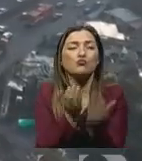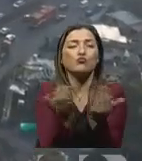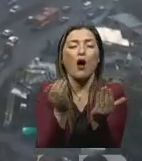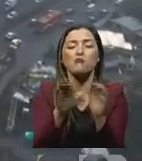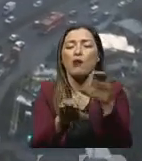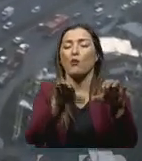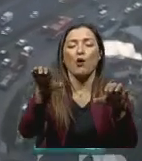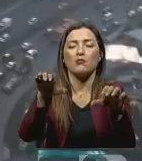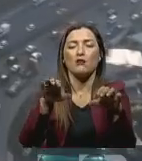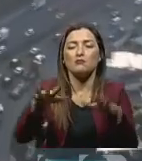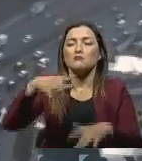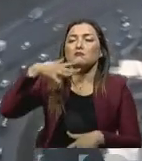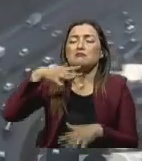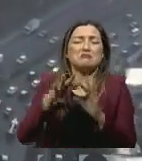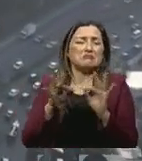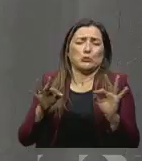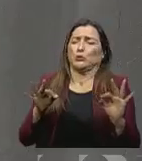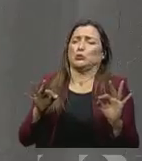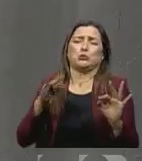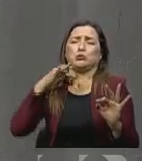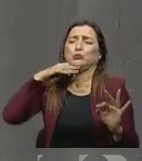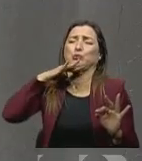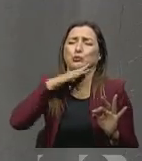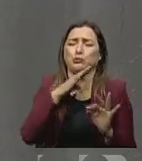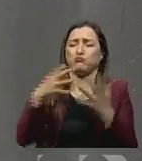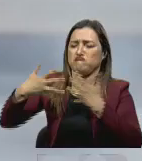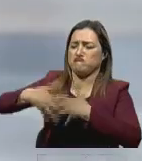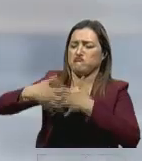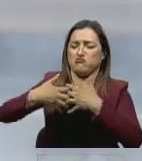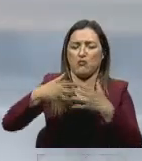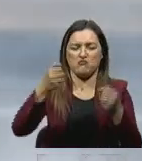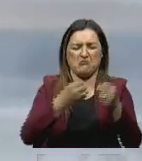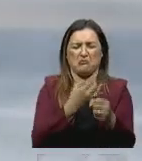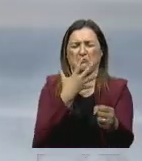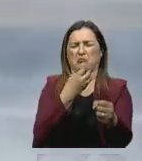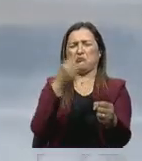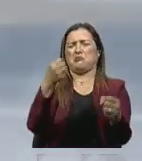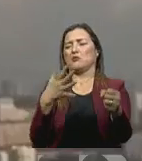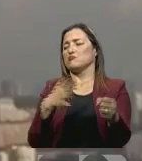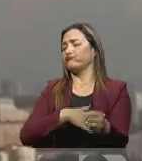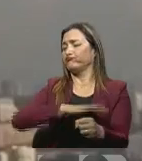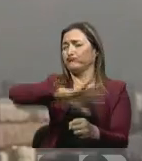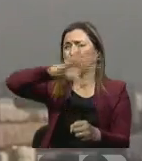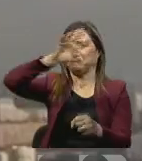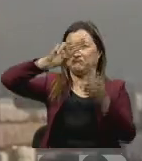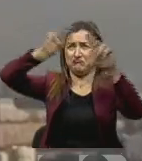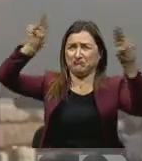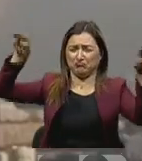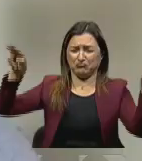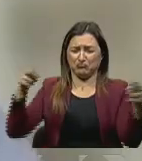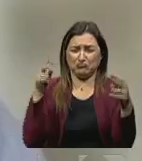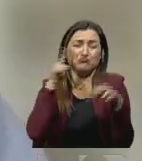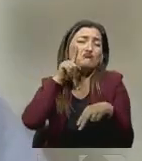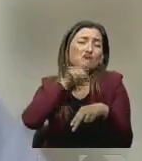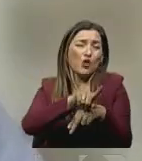el aire ya no es puro y los gases demandados por fábricas y automóviles cubren de un manto negro a las grandes ciudades en el planeta